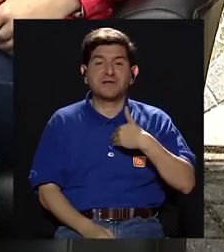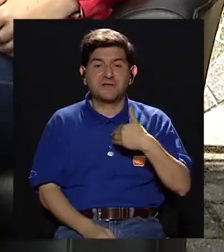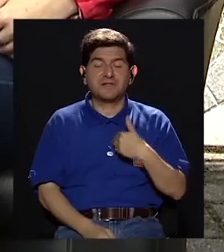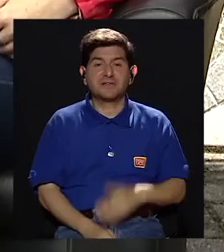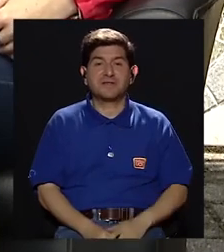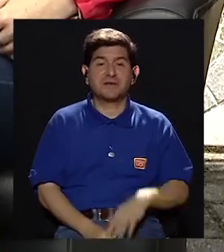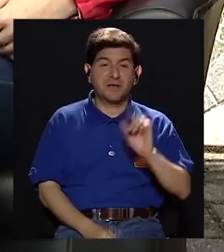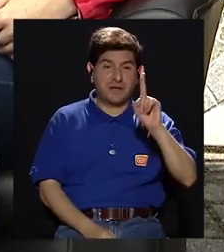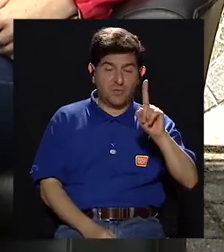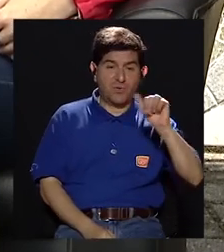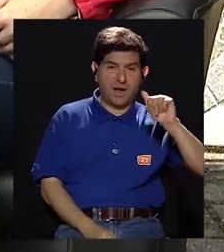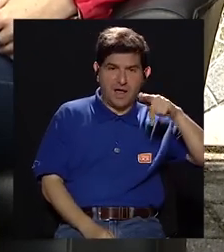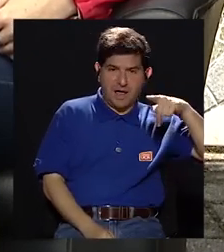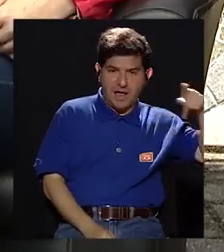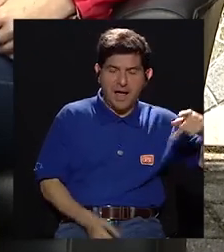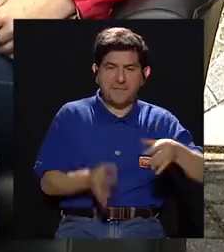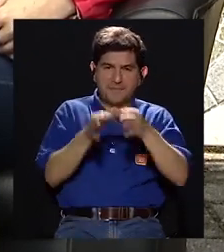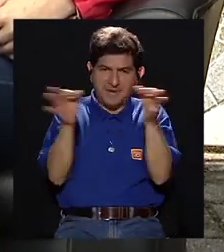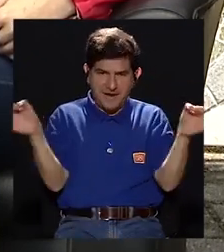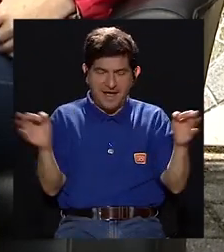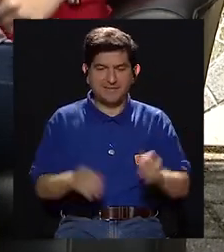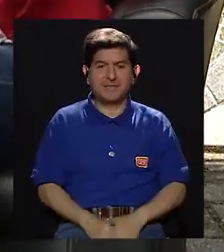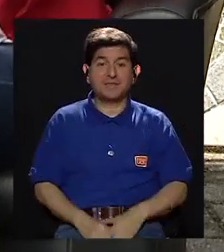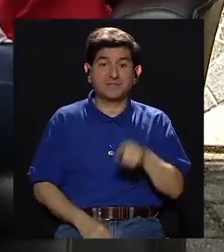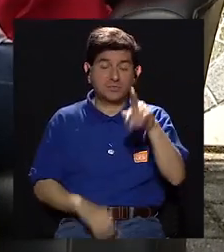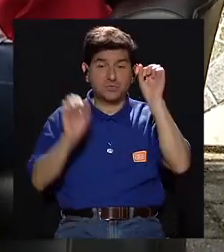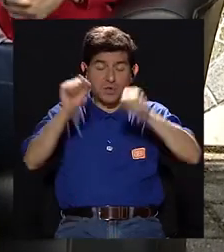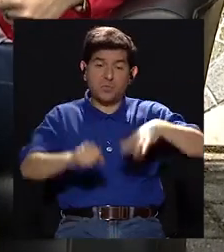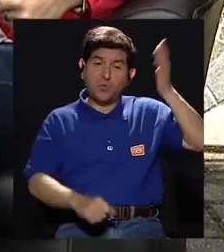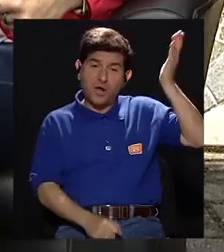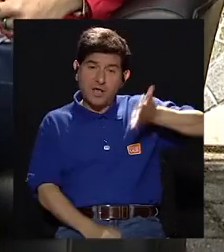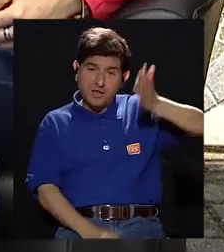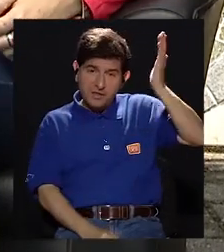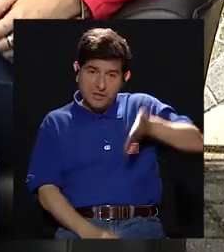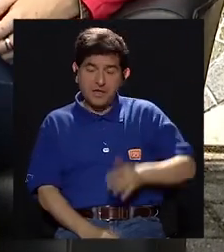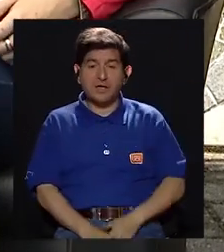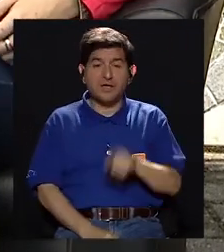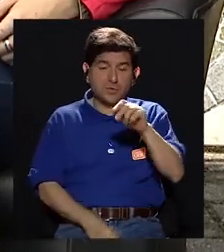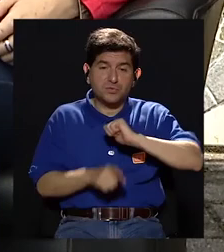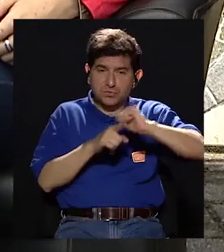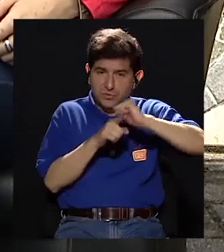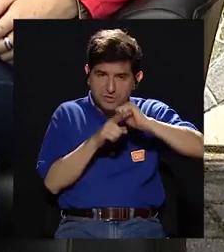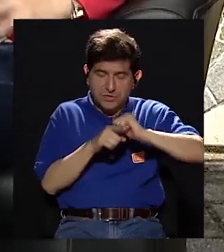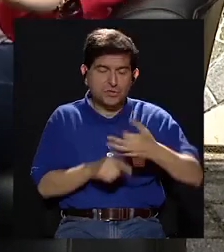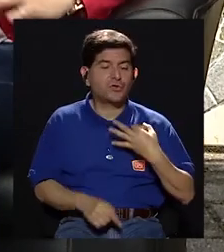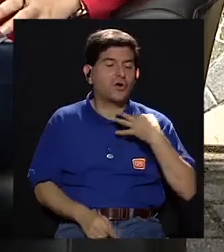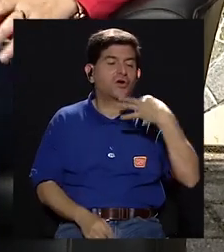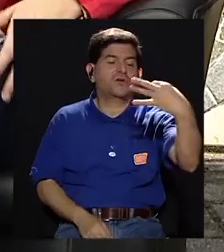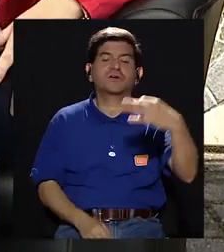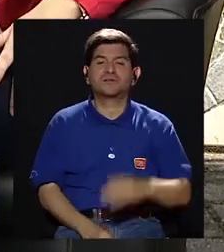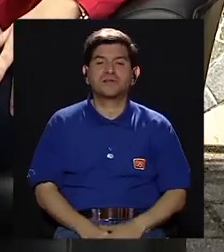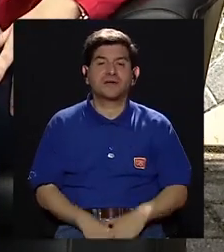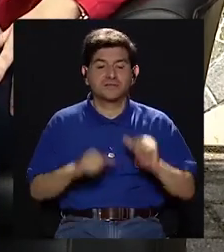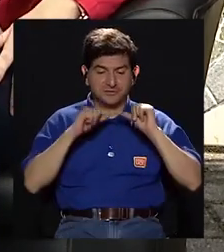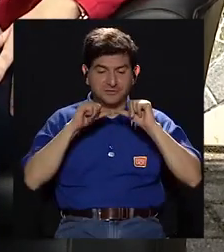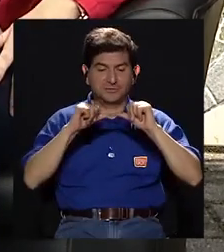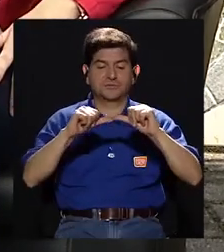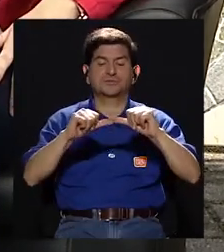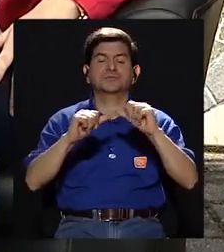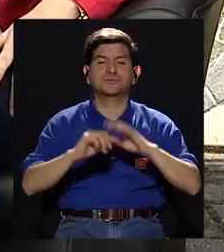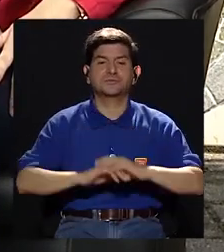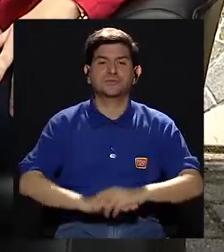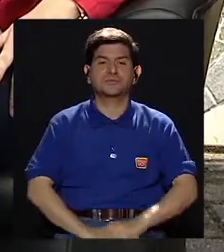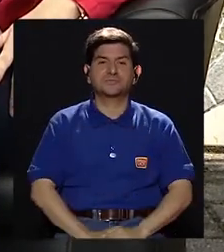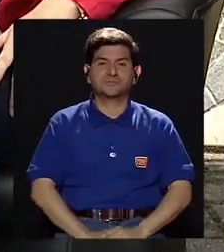tenemos un aplicativo, una app gratuita en donde la puedes descargar y puedes hacer tu ejercicio todos los días de manera